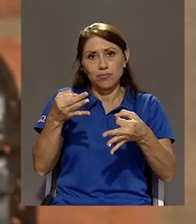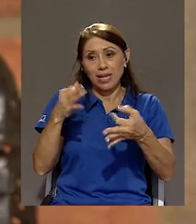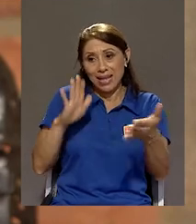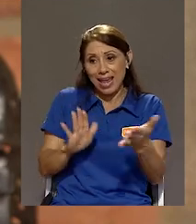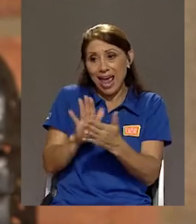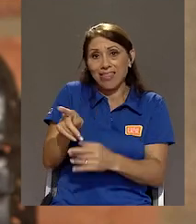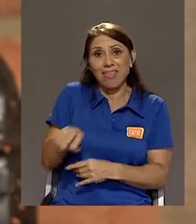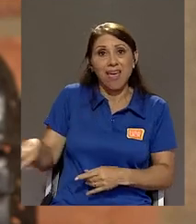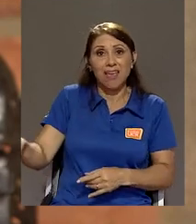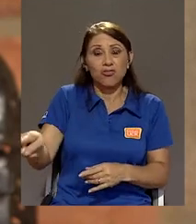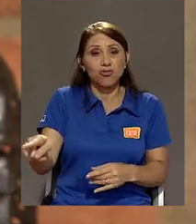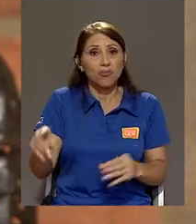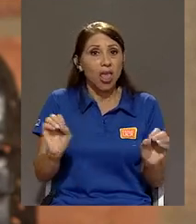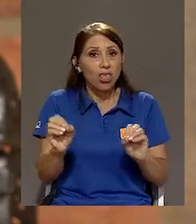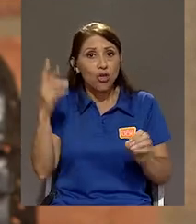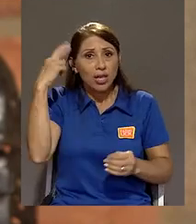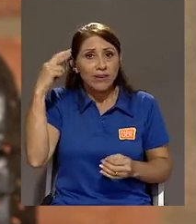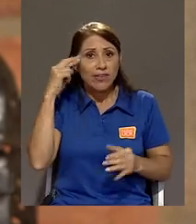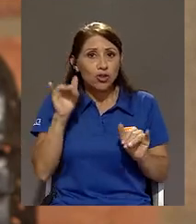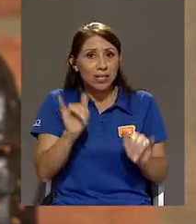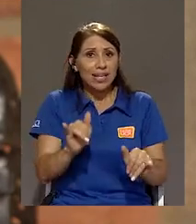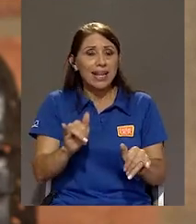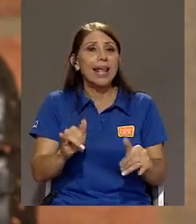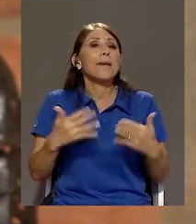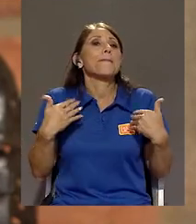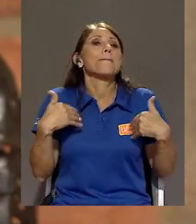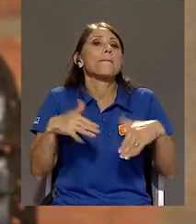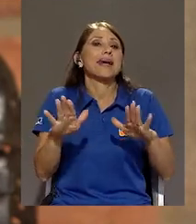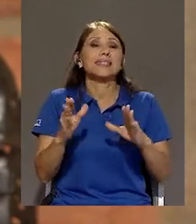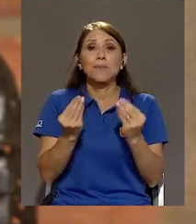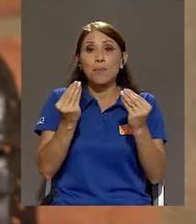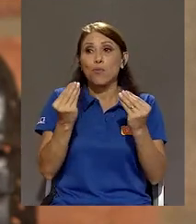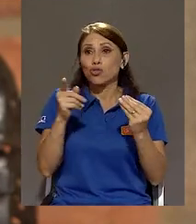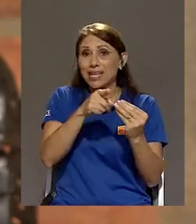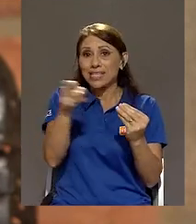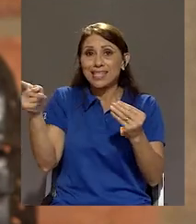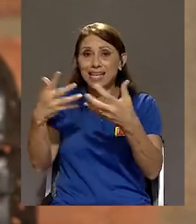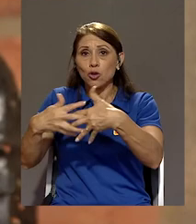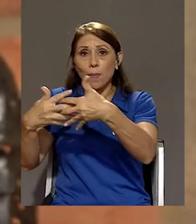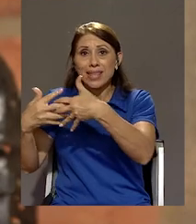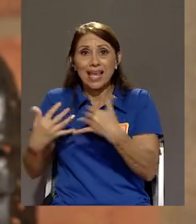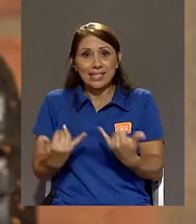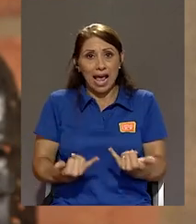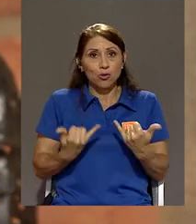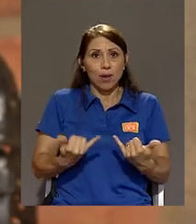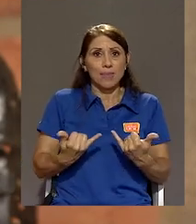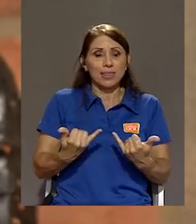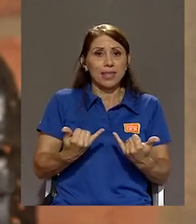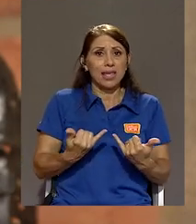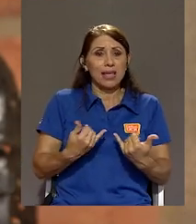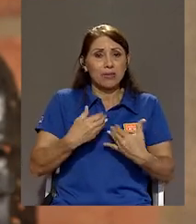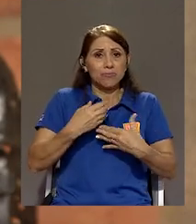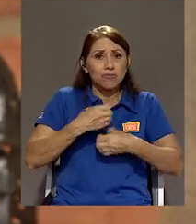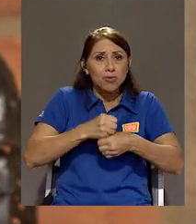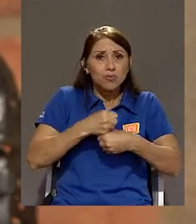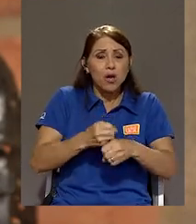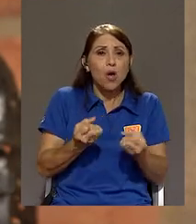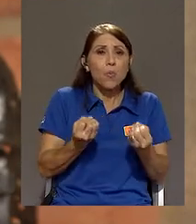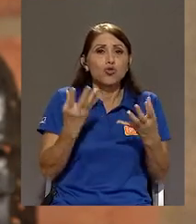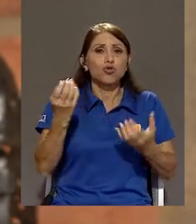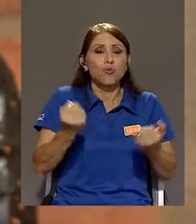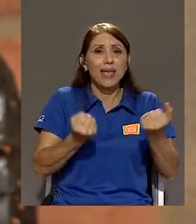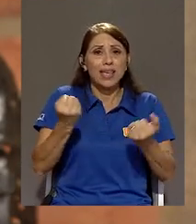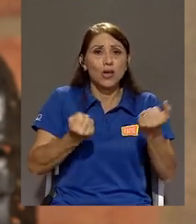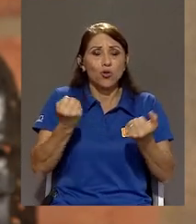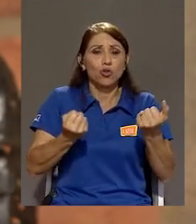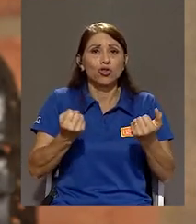justificada, no tiene ninguna razón de ser, máxime que muchas de esas compañías ya hoy en día producen una cantidad importantísima de sus vehículos